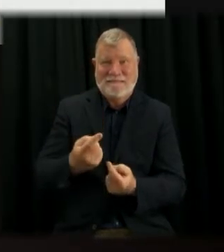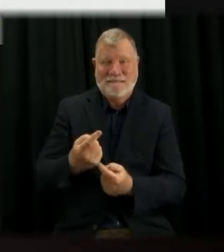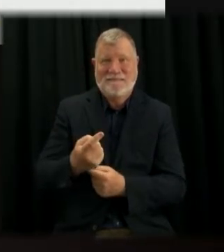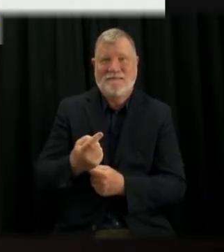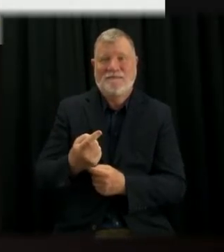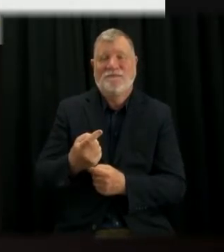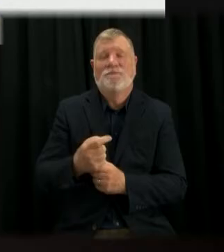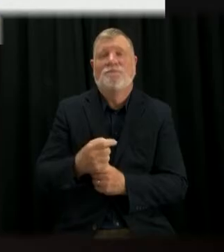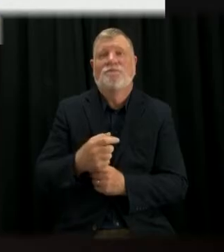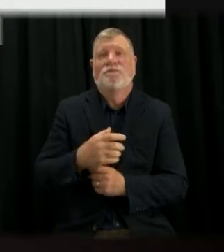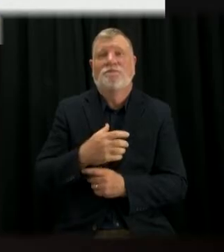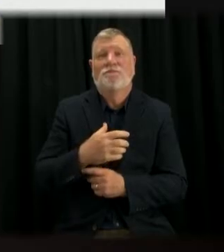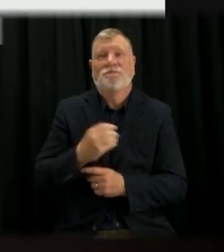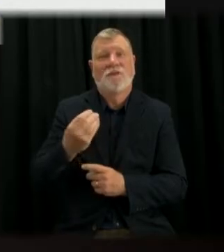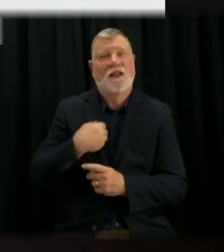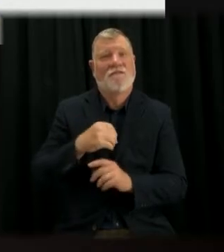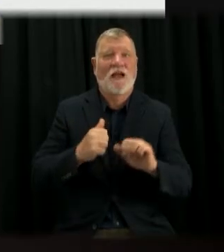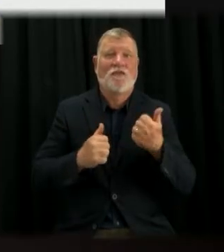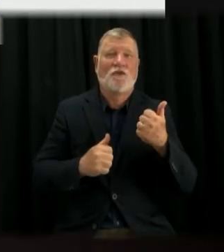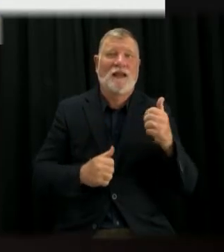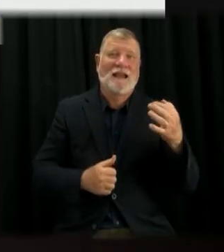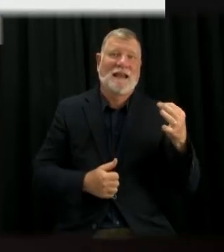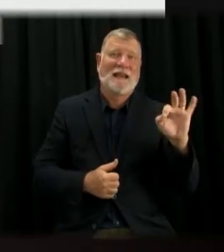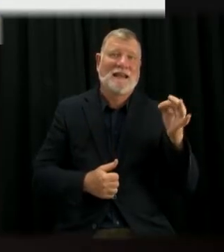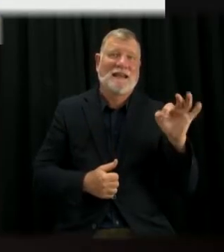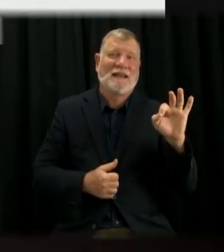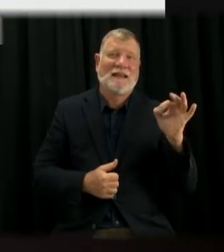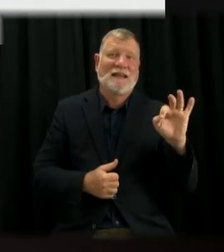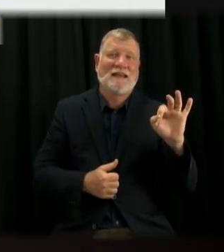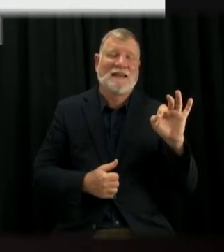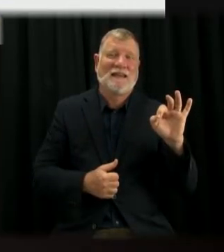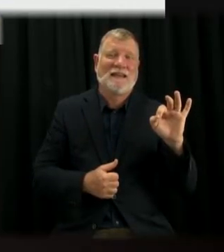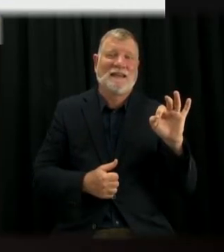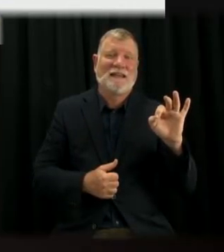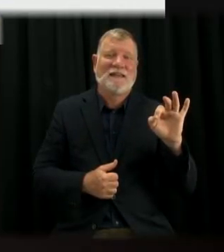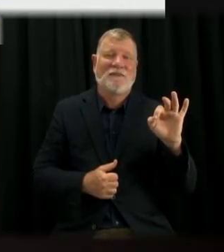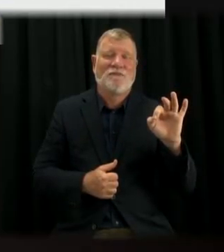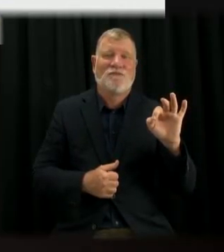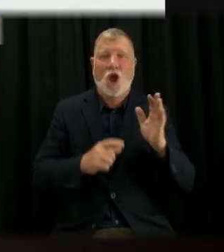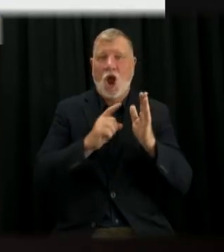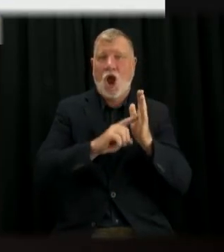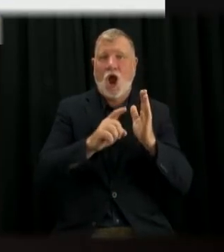18 estados se han emitido. Hay otros 19